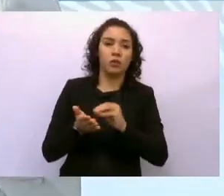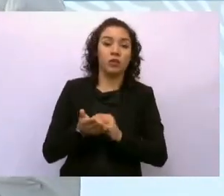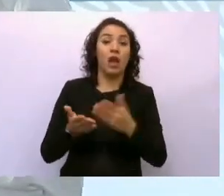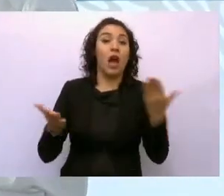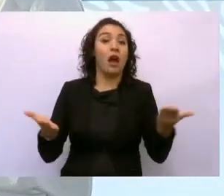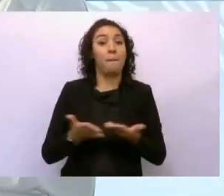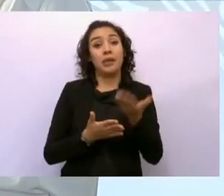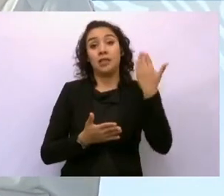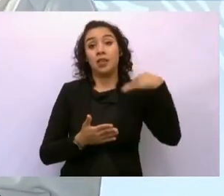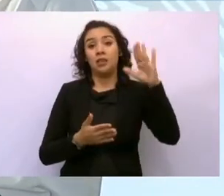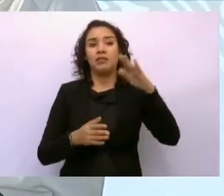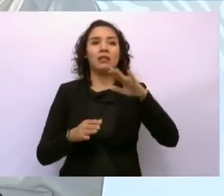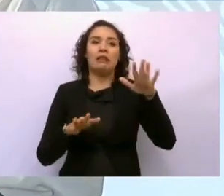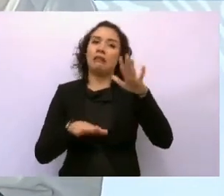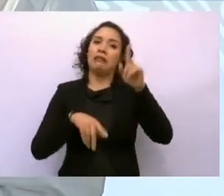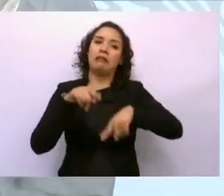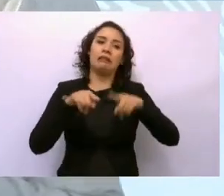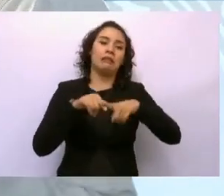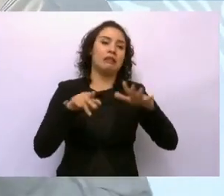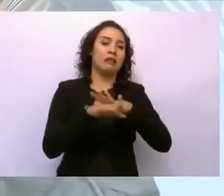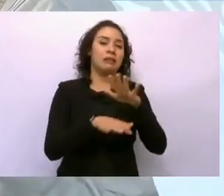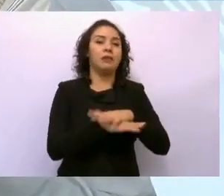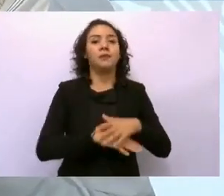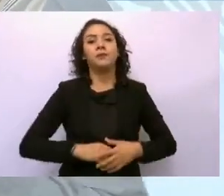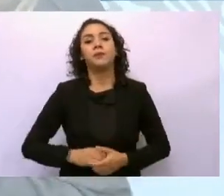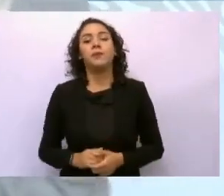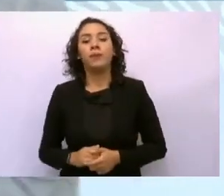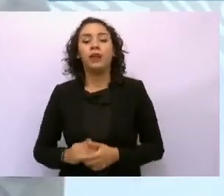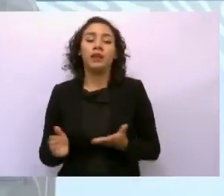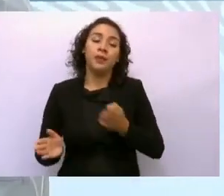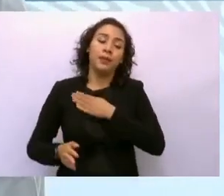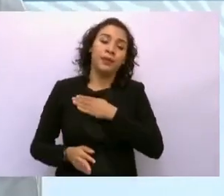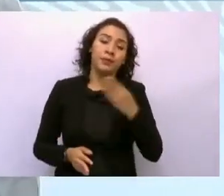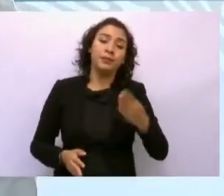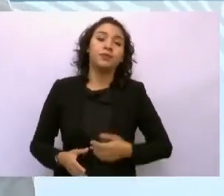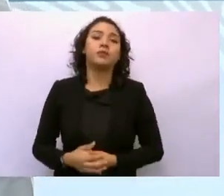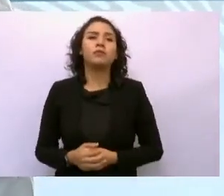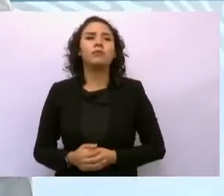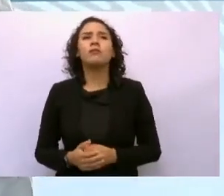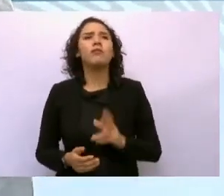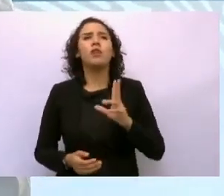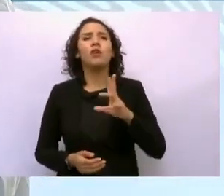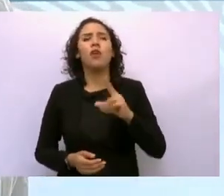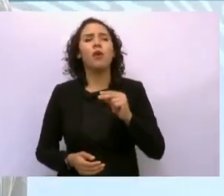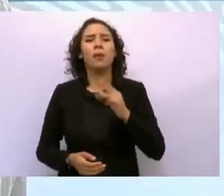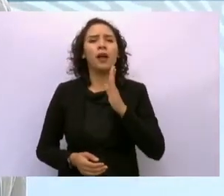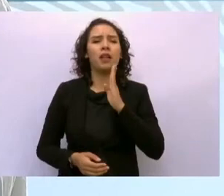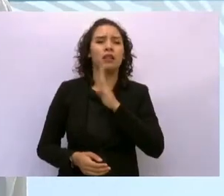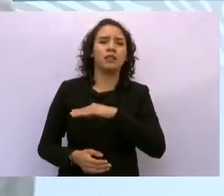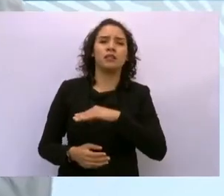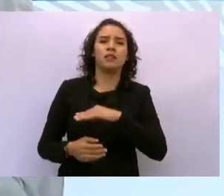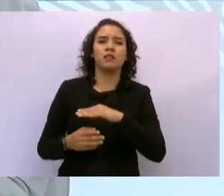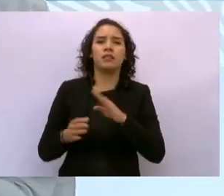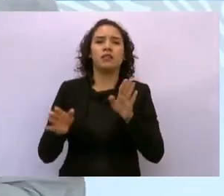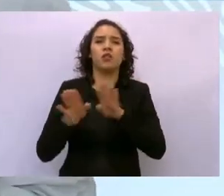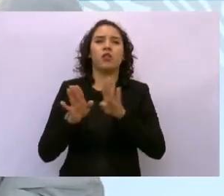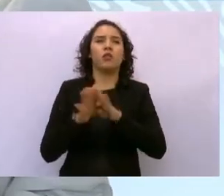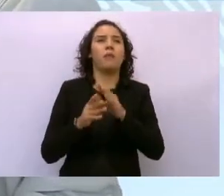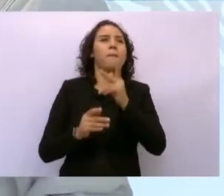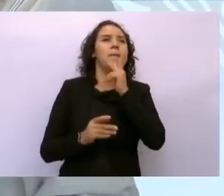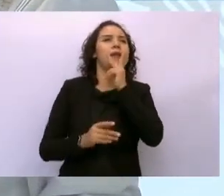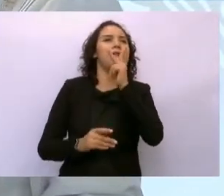estados. Y bueno, no es malo la